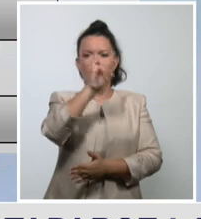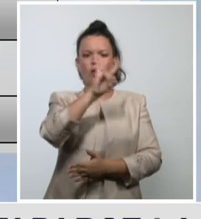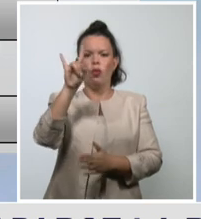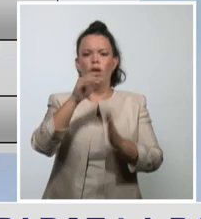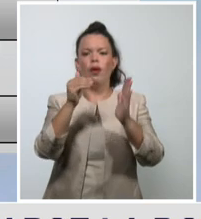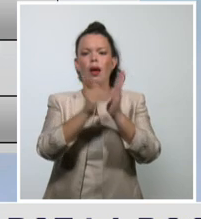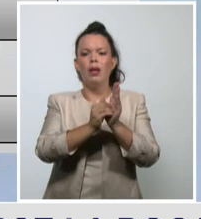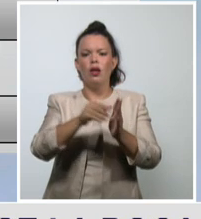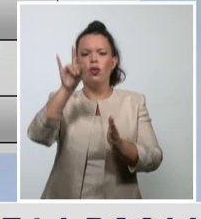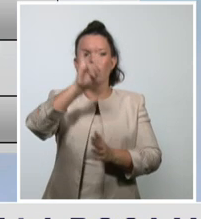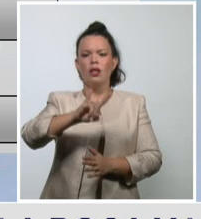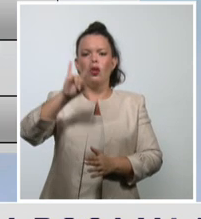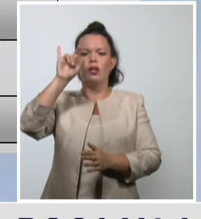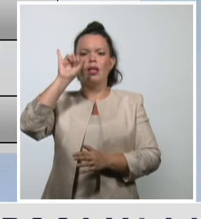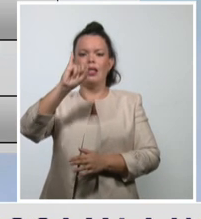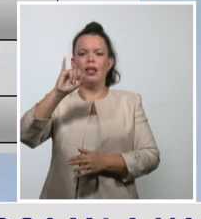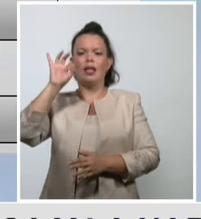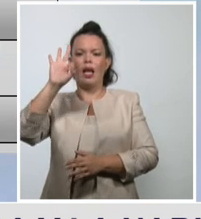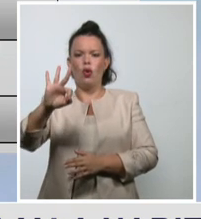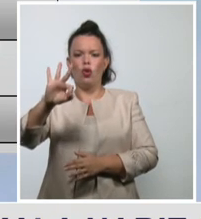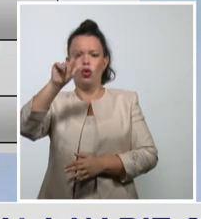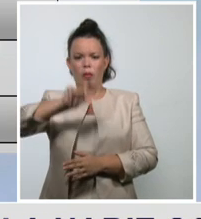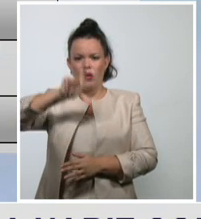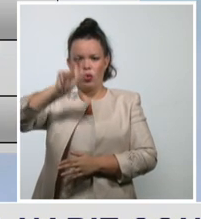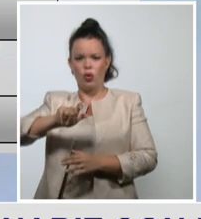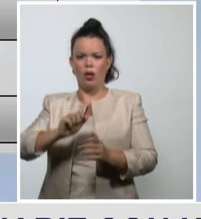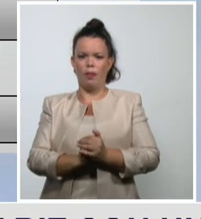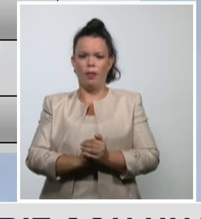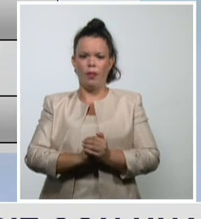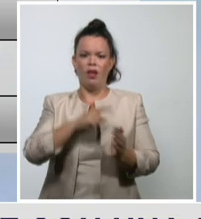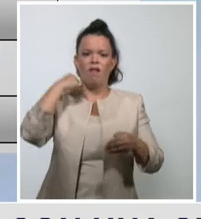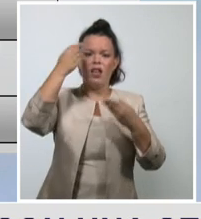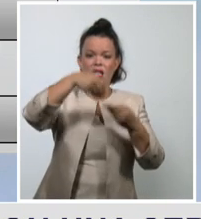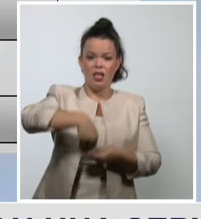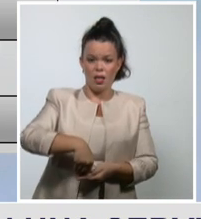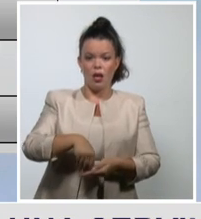99.968 casos. En el caso de los fallecidos, en un solo día